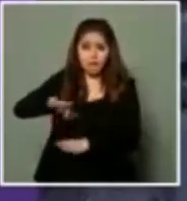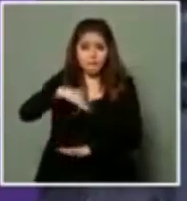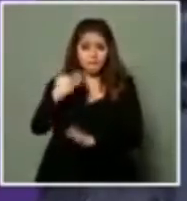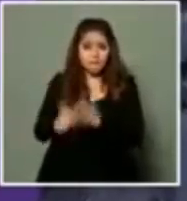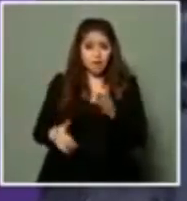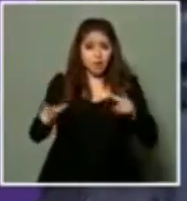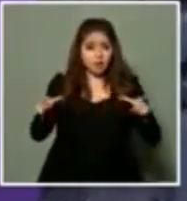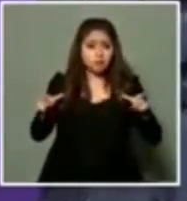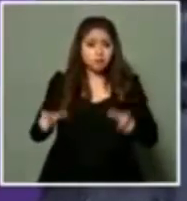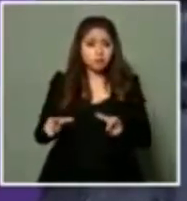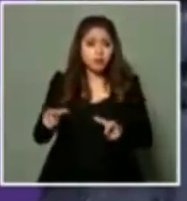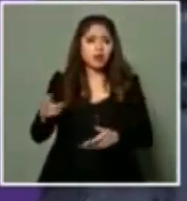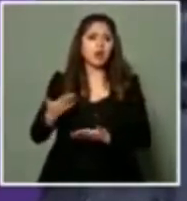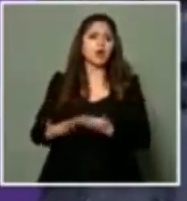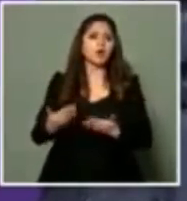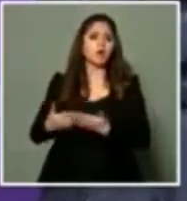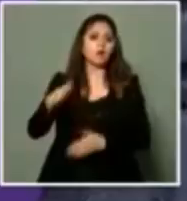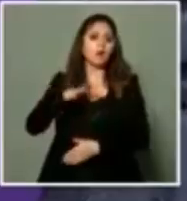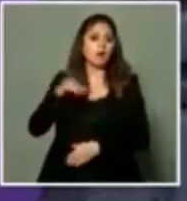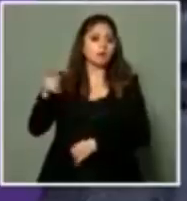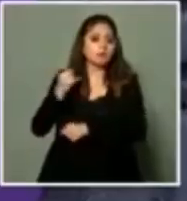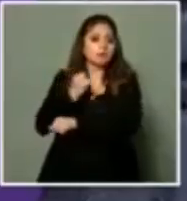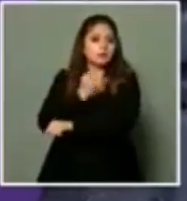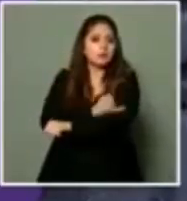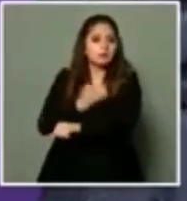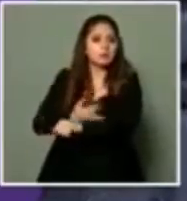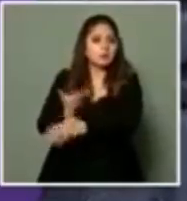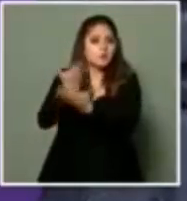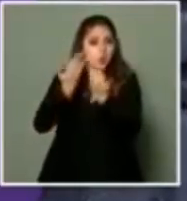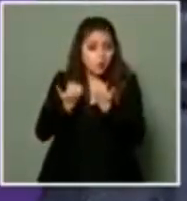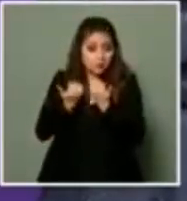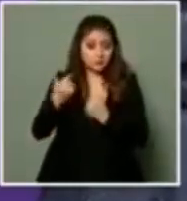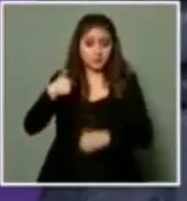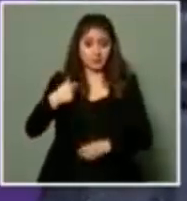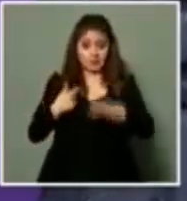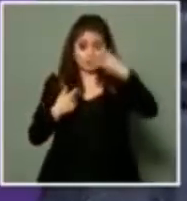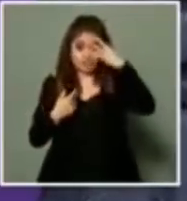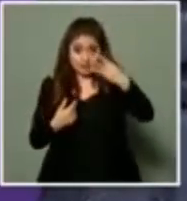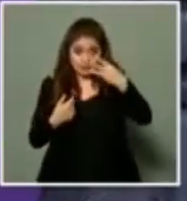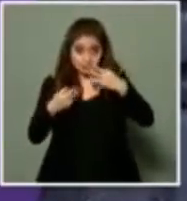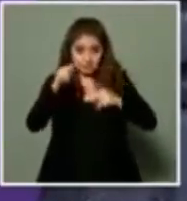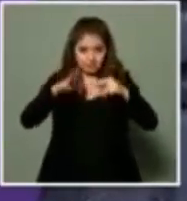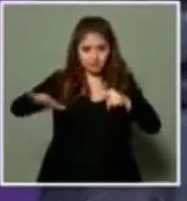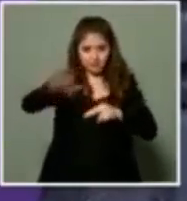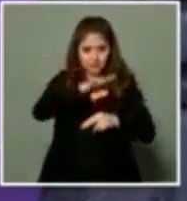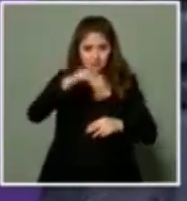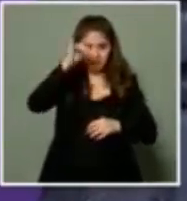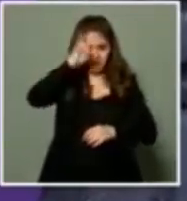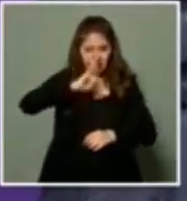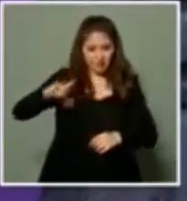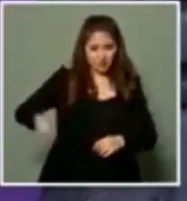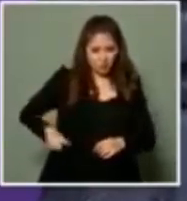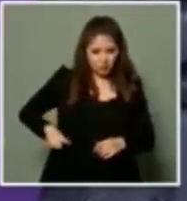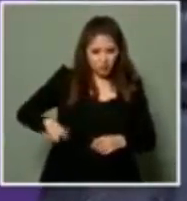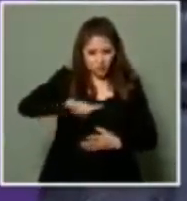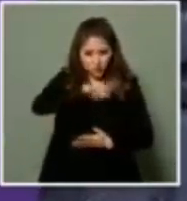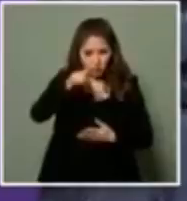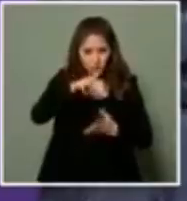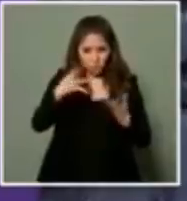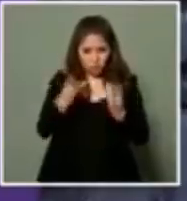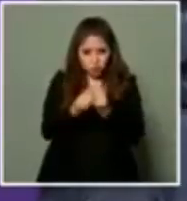sufre Iztapalapa. Con los 3 niveles de gobierno tenemos una estrategia integral para la prevención y la